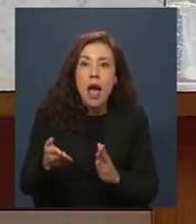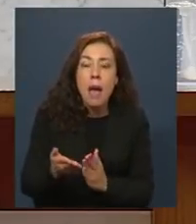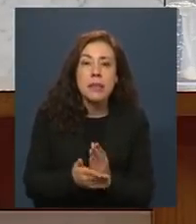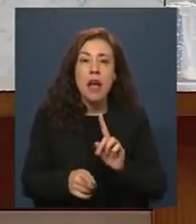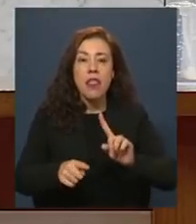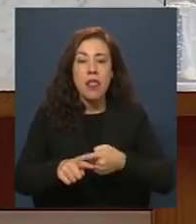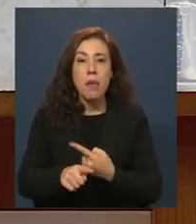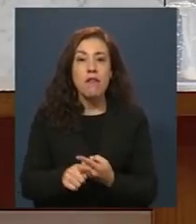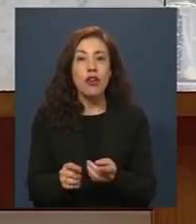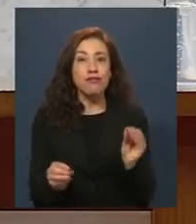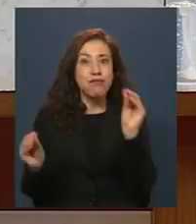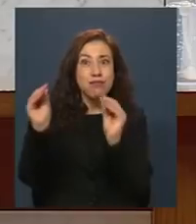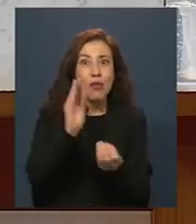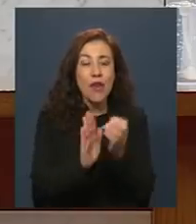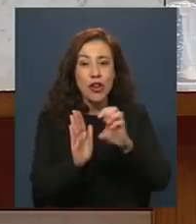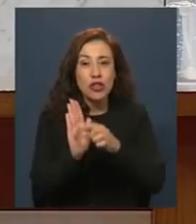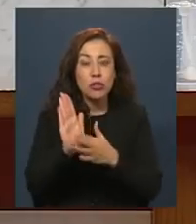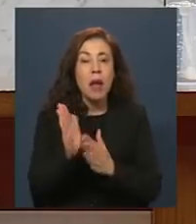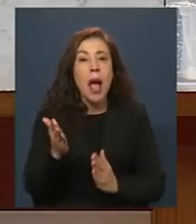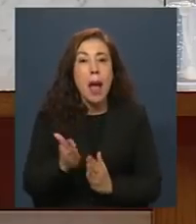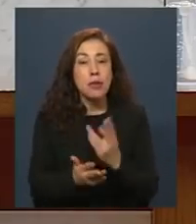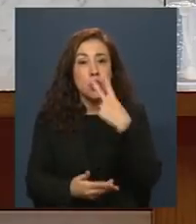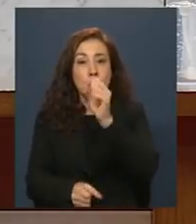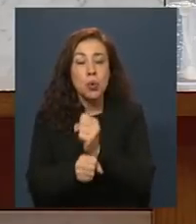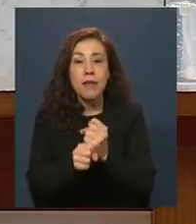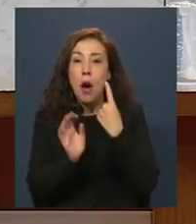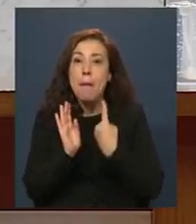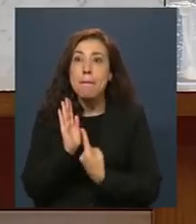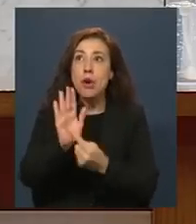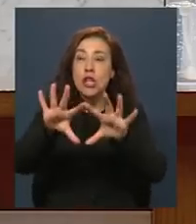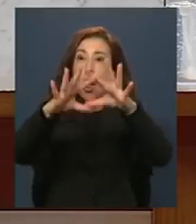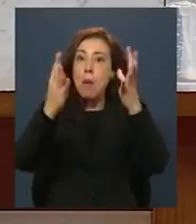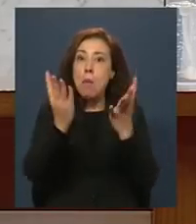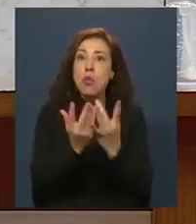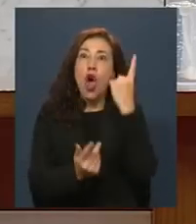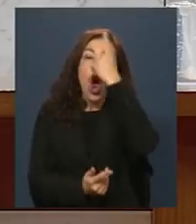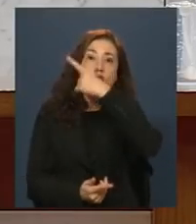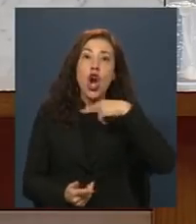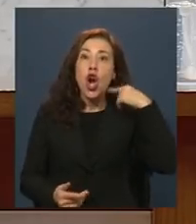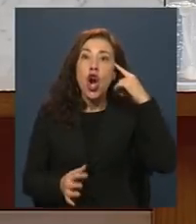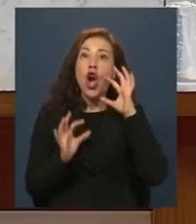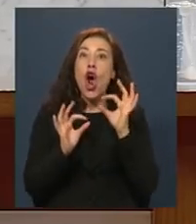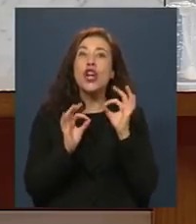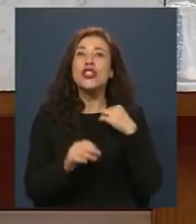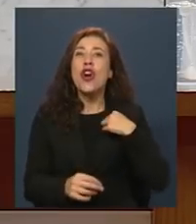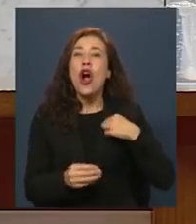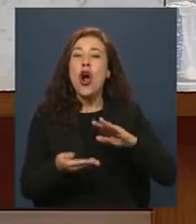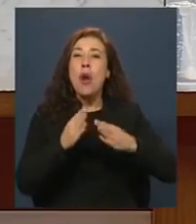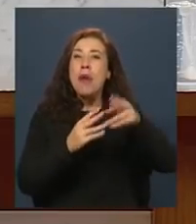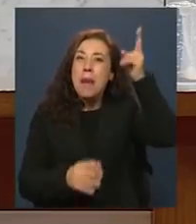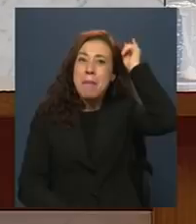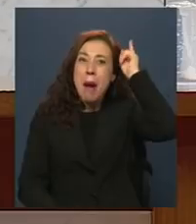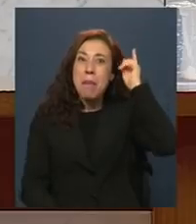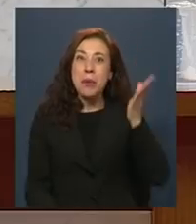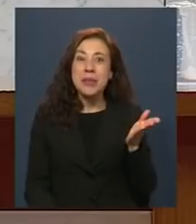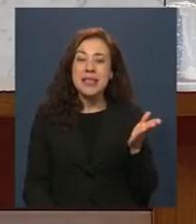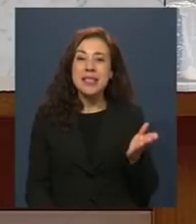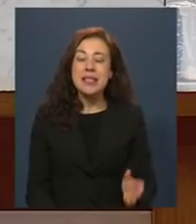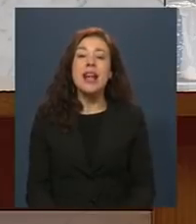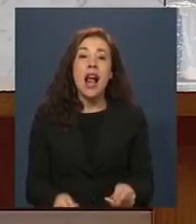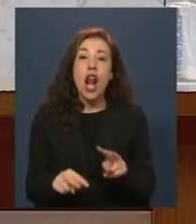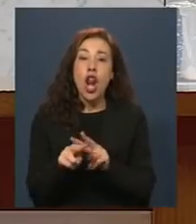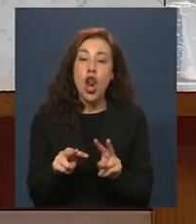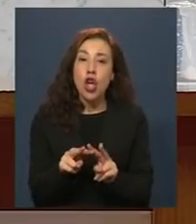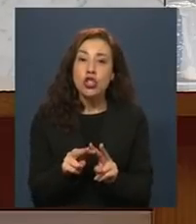Convención Constitucional ha emprendido su tarea mostrando al mundo el rostro originario de nuestra tierra y de su gente. Lo ha